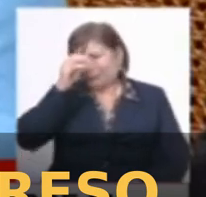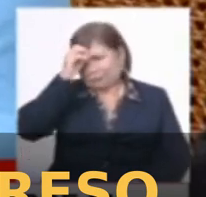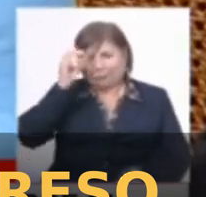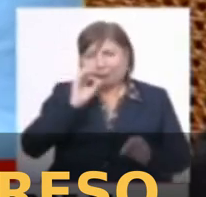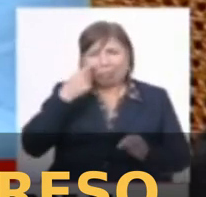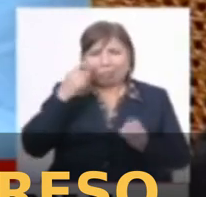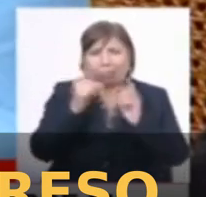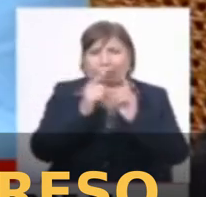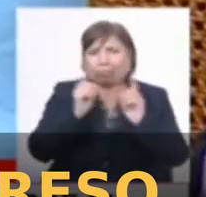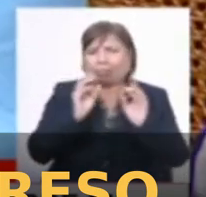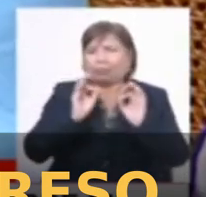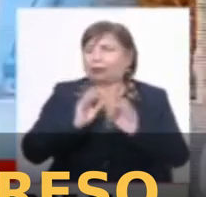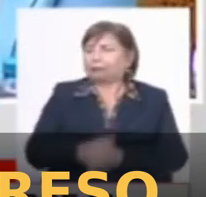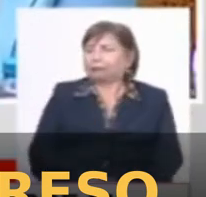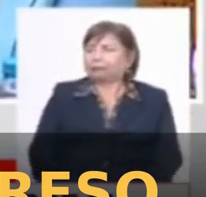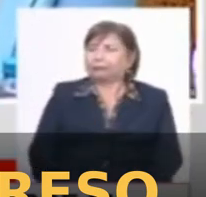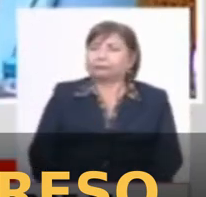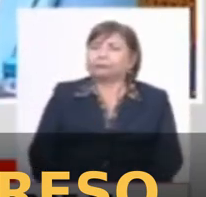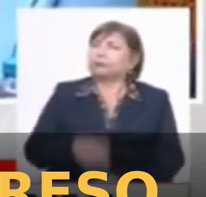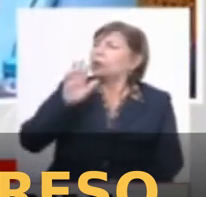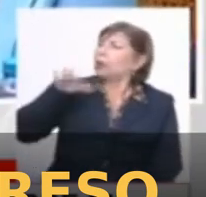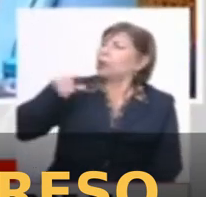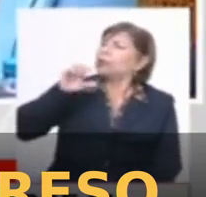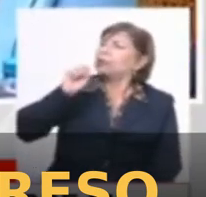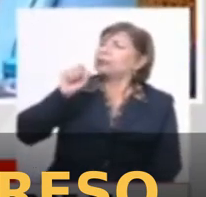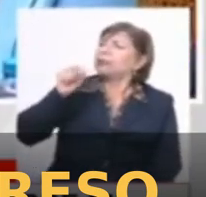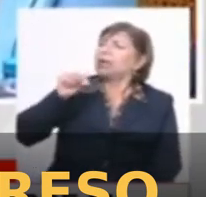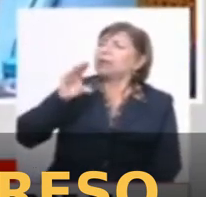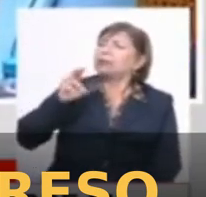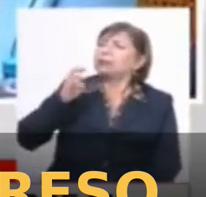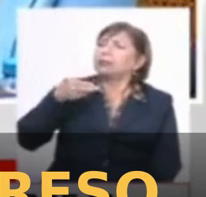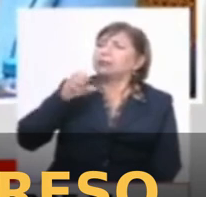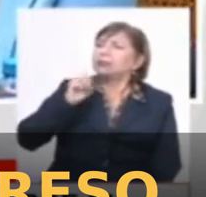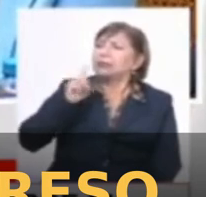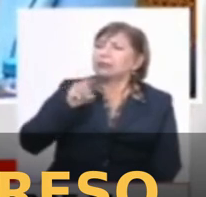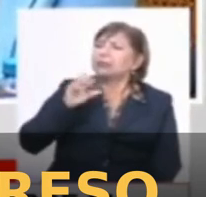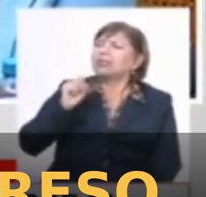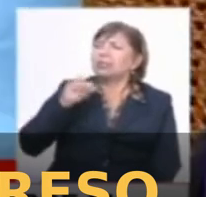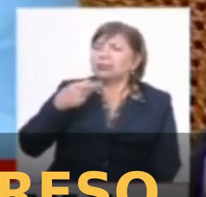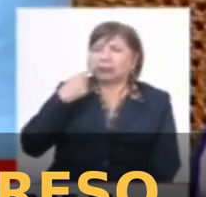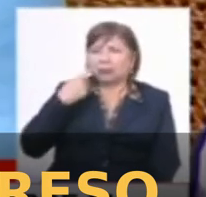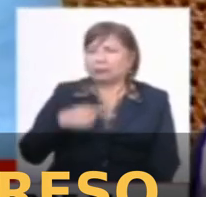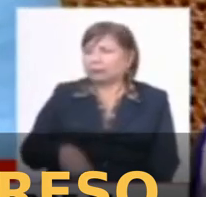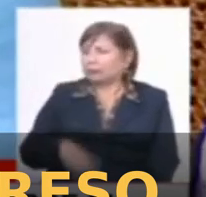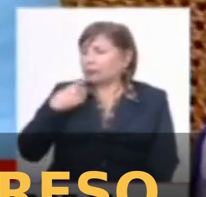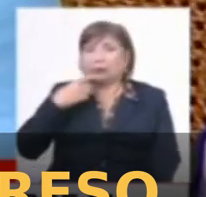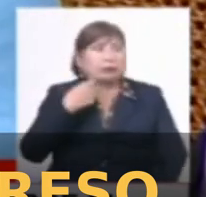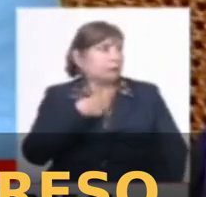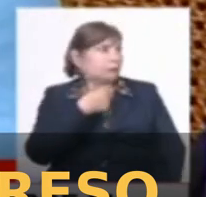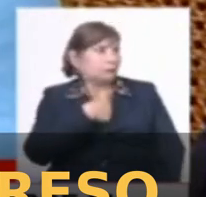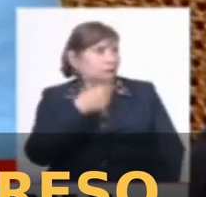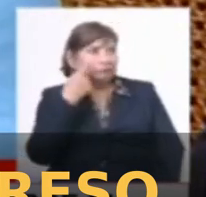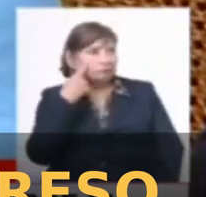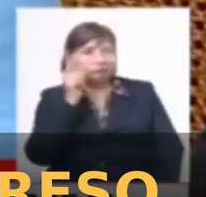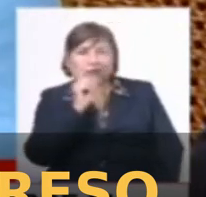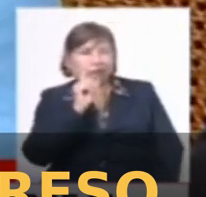visto. Okay. Respecto de segundo Alejandro Sánchez, ¿qué podría decirnos? No lo conozco